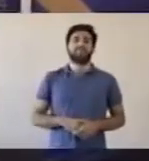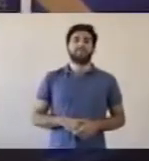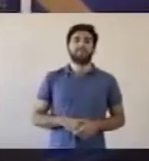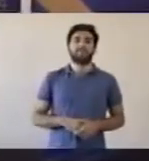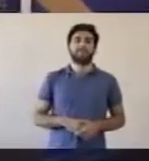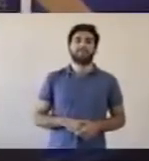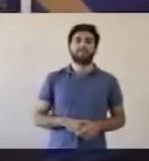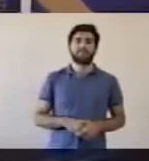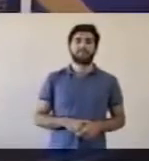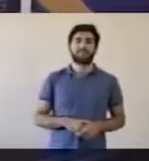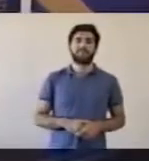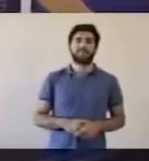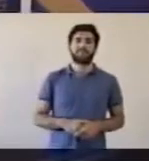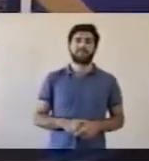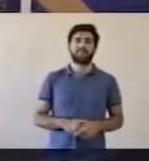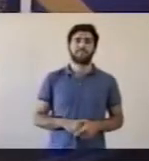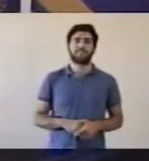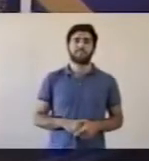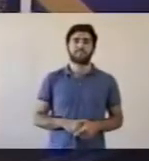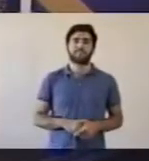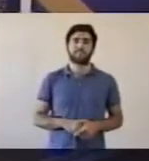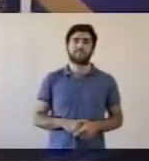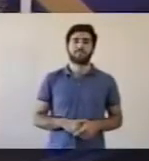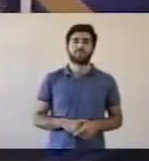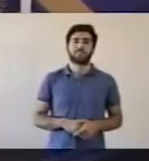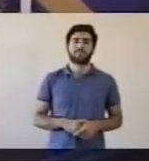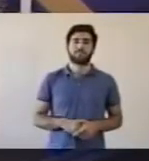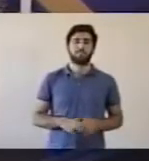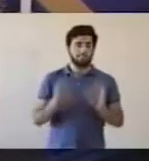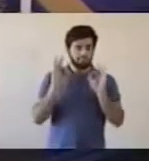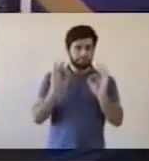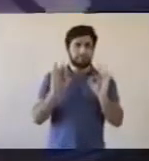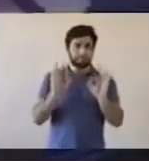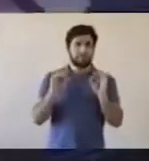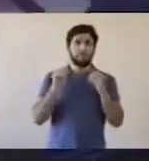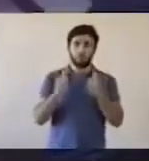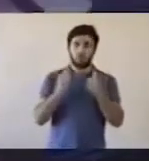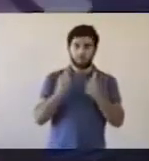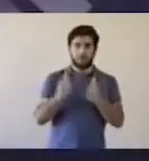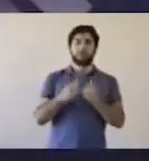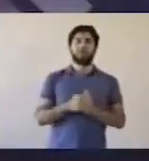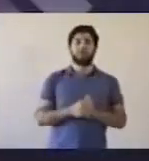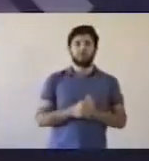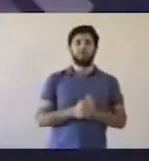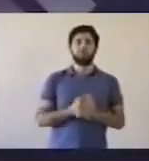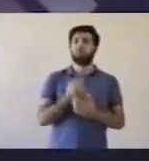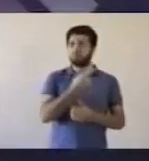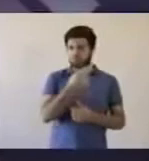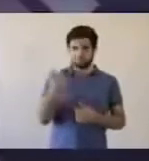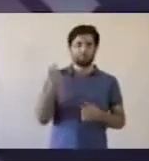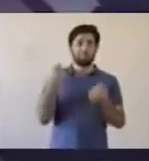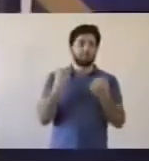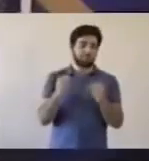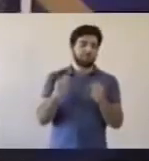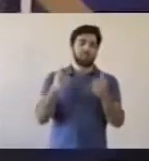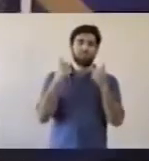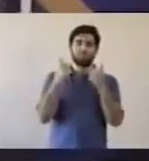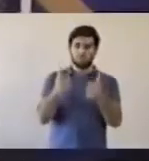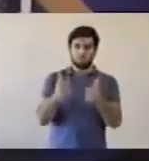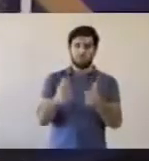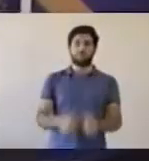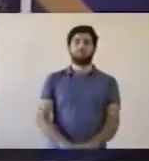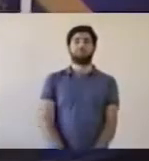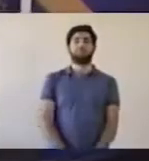¿Qué fue lo que aprendimos hoy? El día de hoy aprendimos que tenemos que cuidar el hábitat de